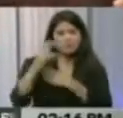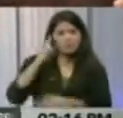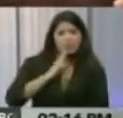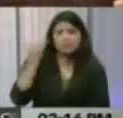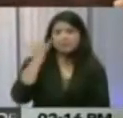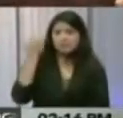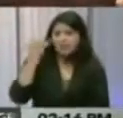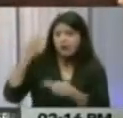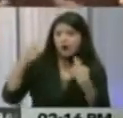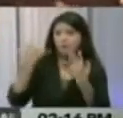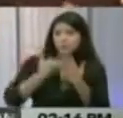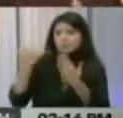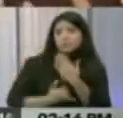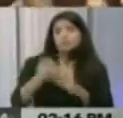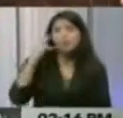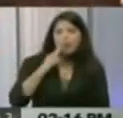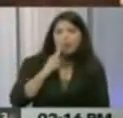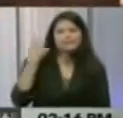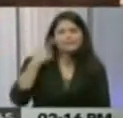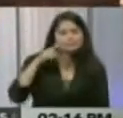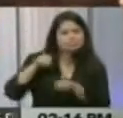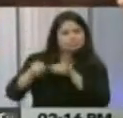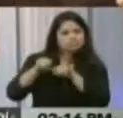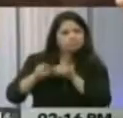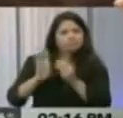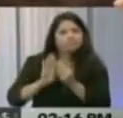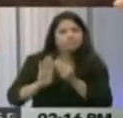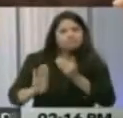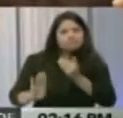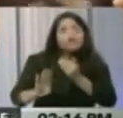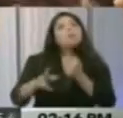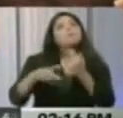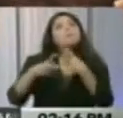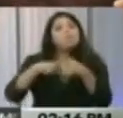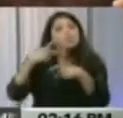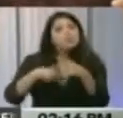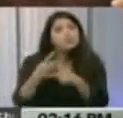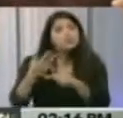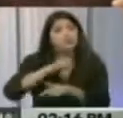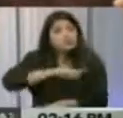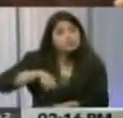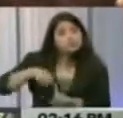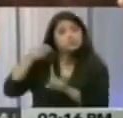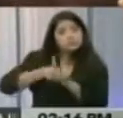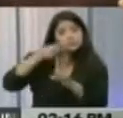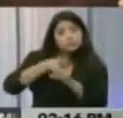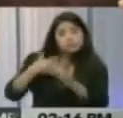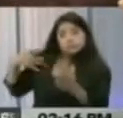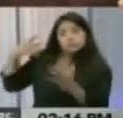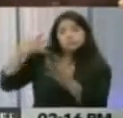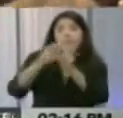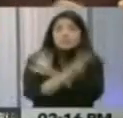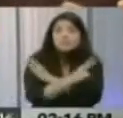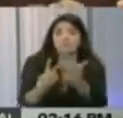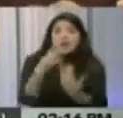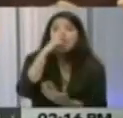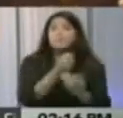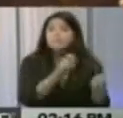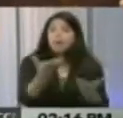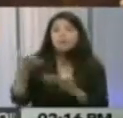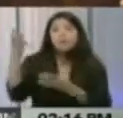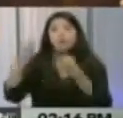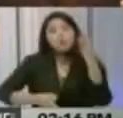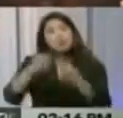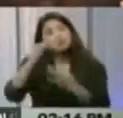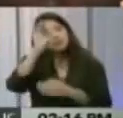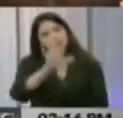ideal bolivariano, que tienen críticas o que están distanciados de este proceso que hemos empeñado desde hace más de 17 años para llevar la justicia a